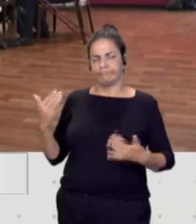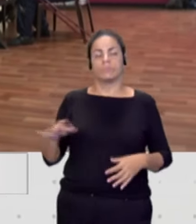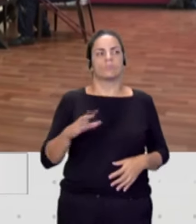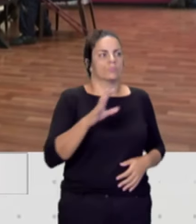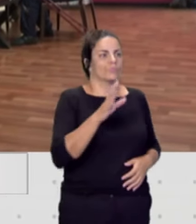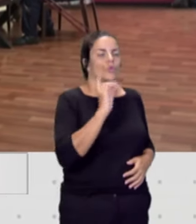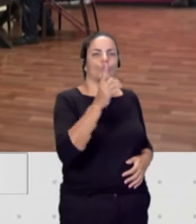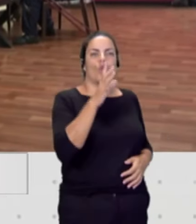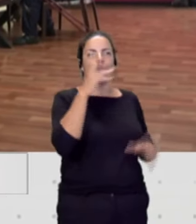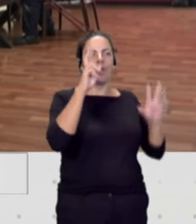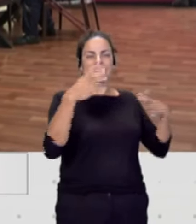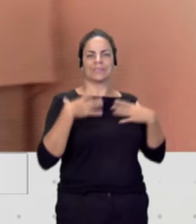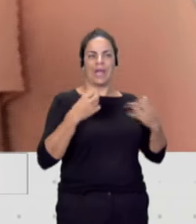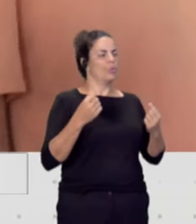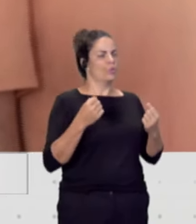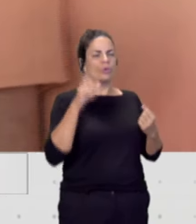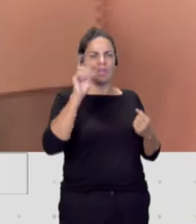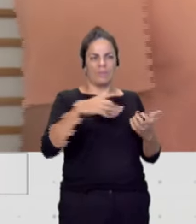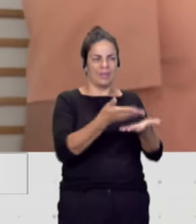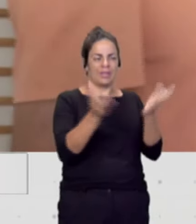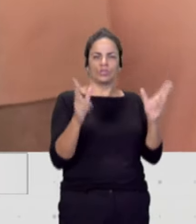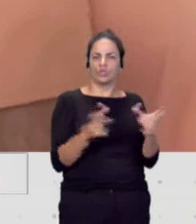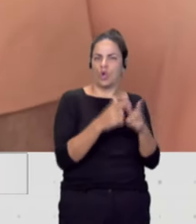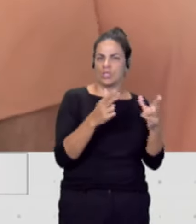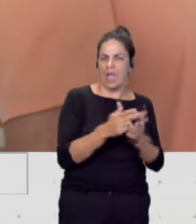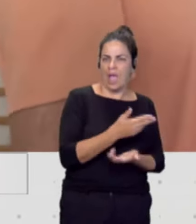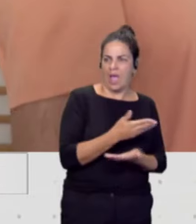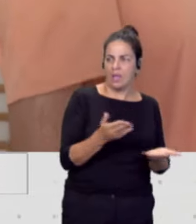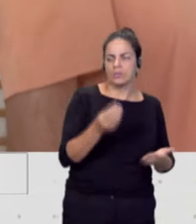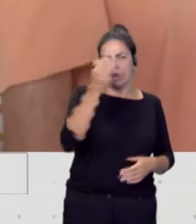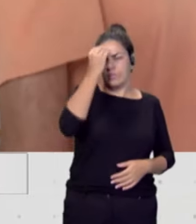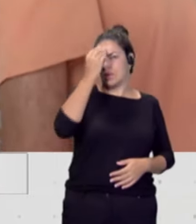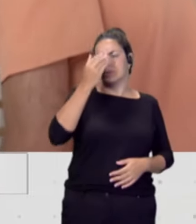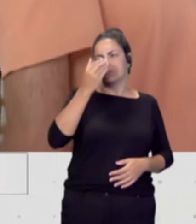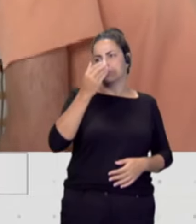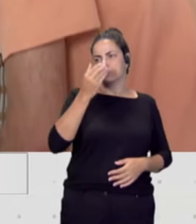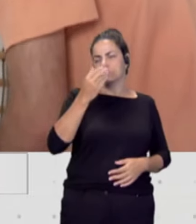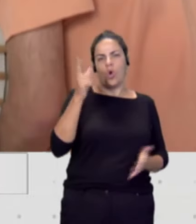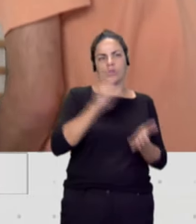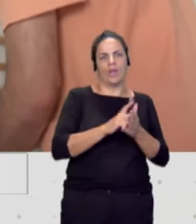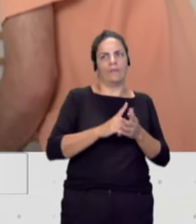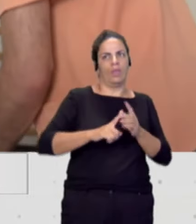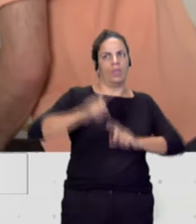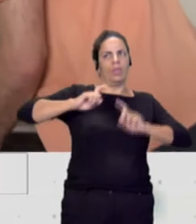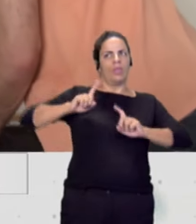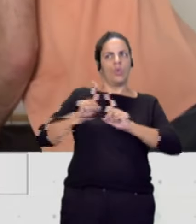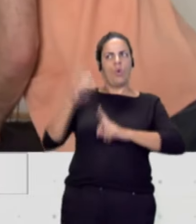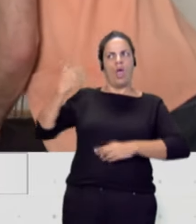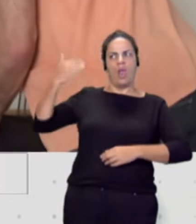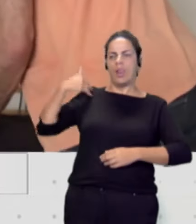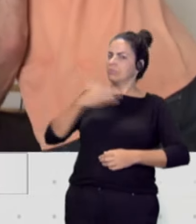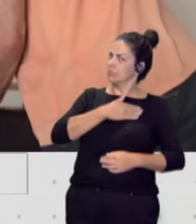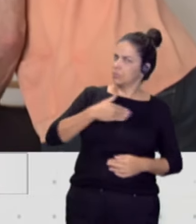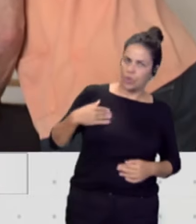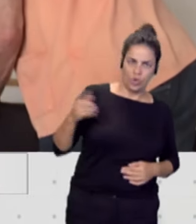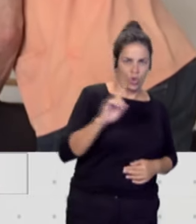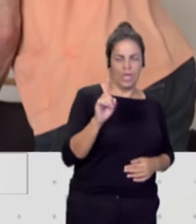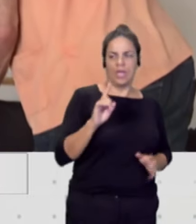solo a nivel salud, a nivel social, o sea, yo creo que no queremos volver a no queremos volver a eso y esperemos que no volvamos